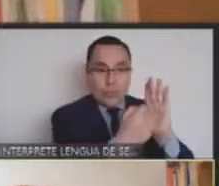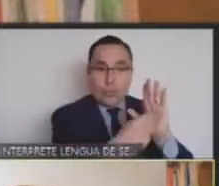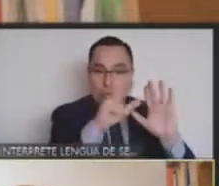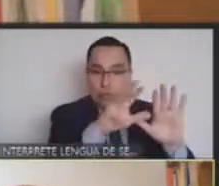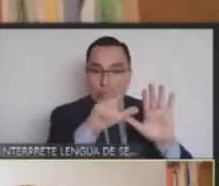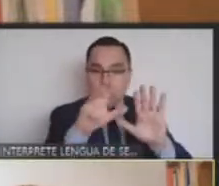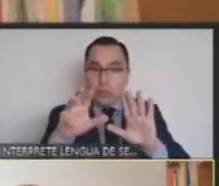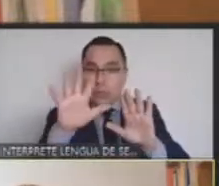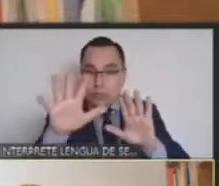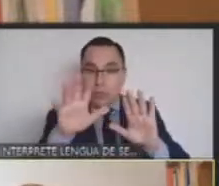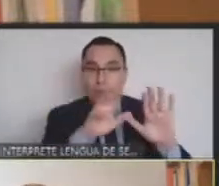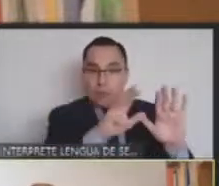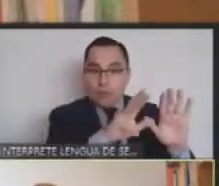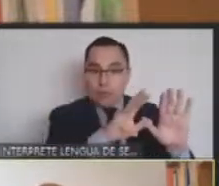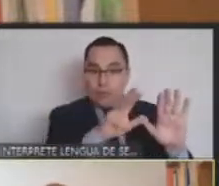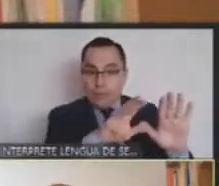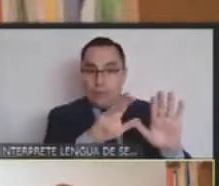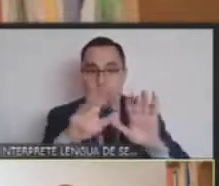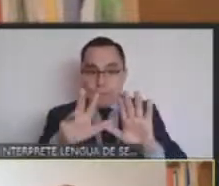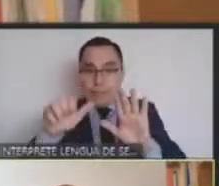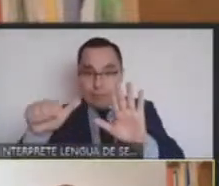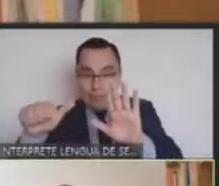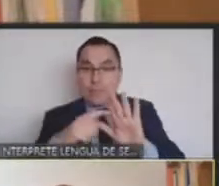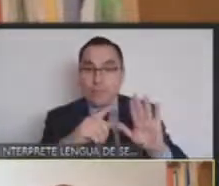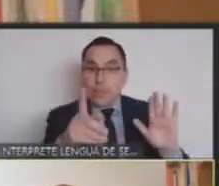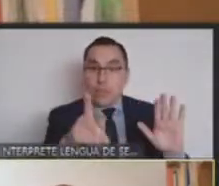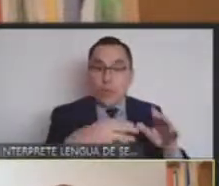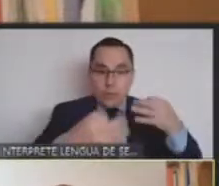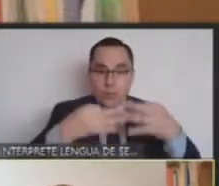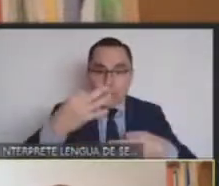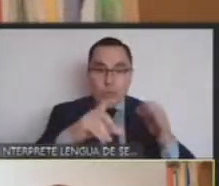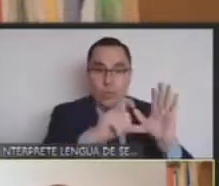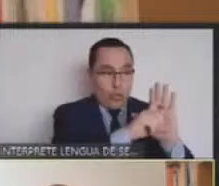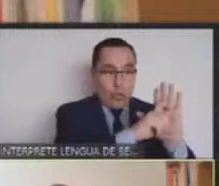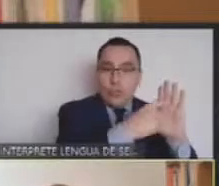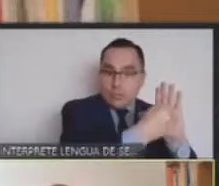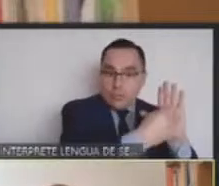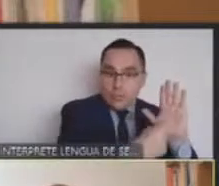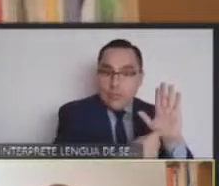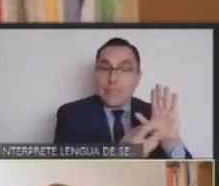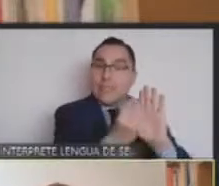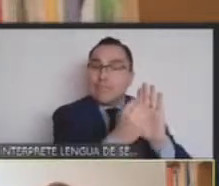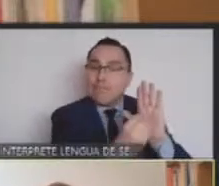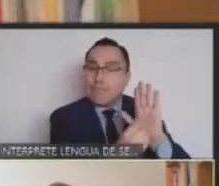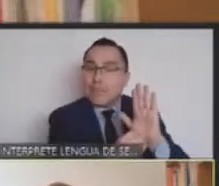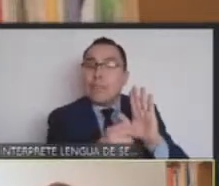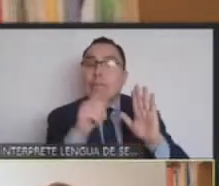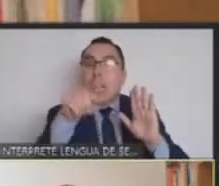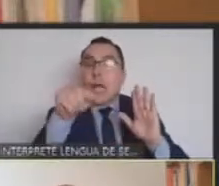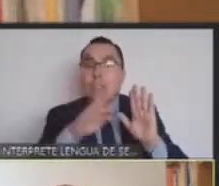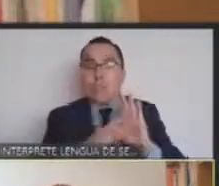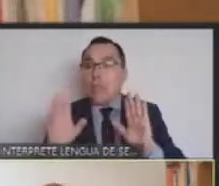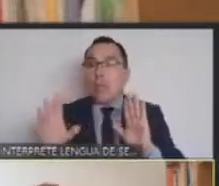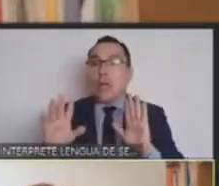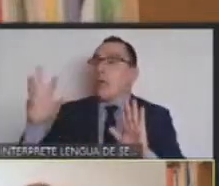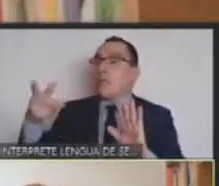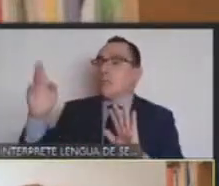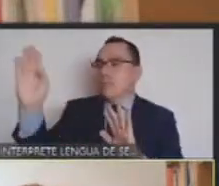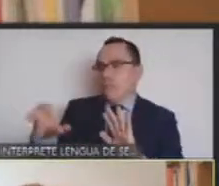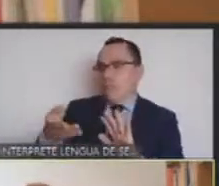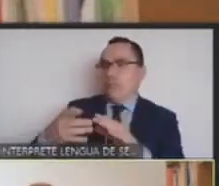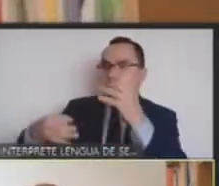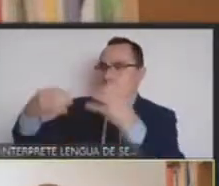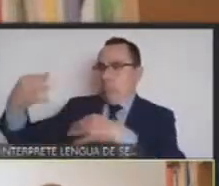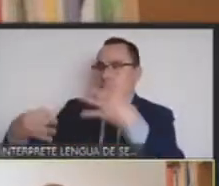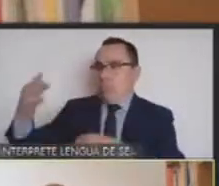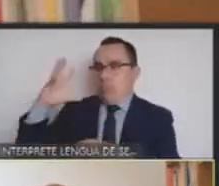195 y 196 de nuestro Código Orgánico de Tribunales, ¿no es cierto?, que hacen de valer las inhabilidades que pueden afectar la garantía esencial para